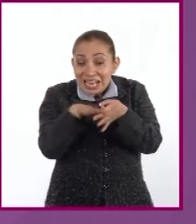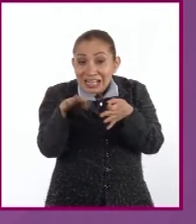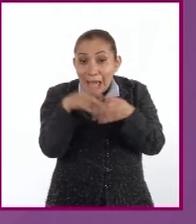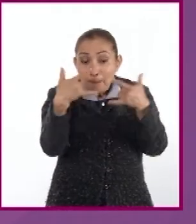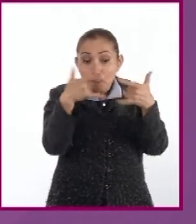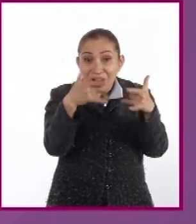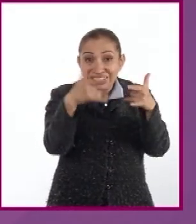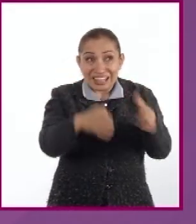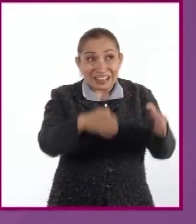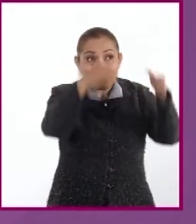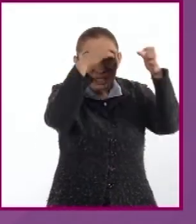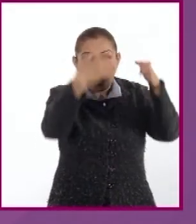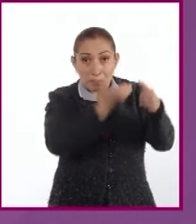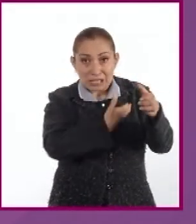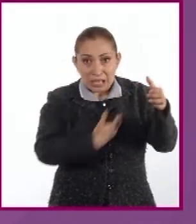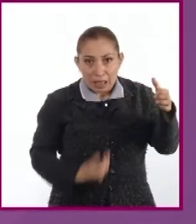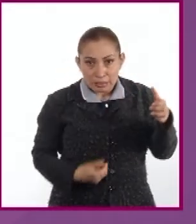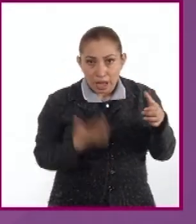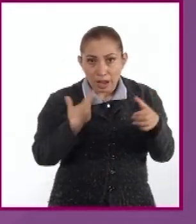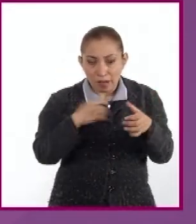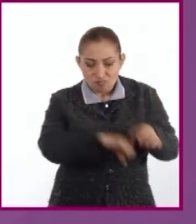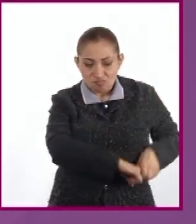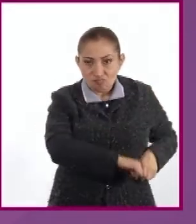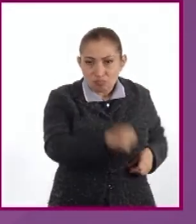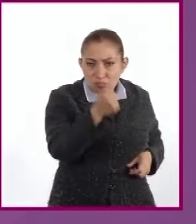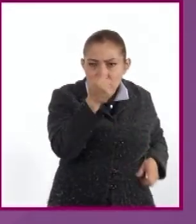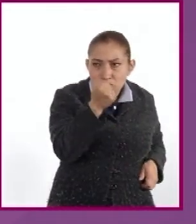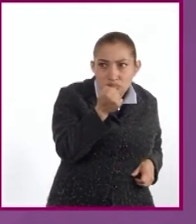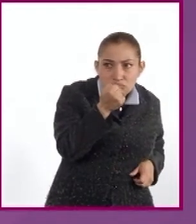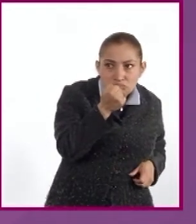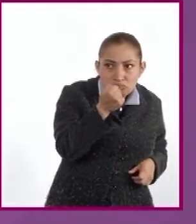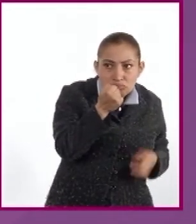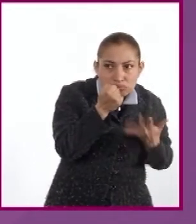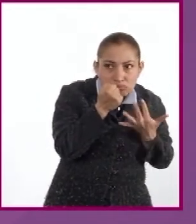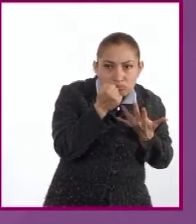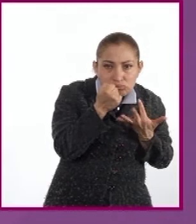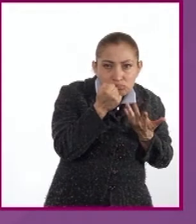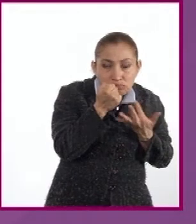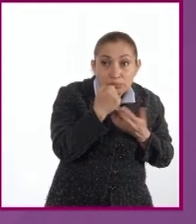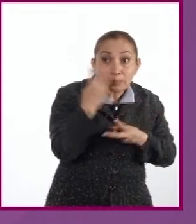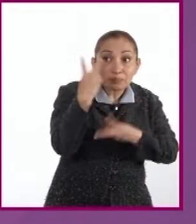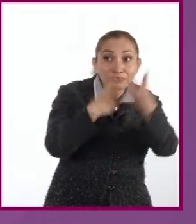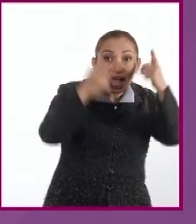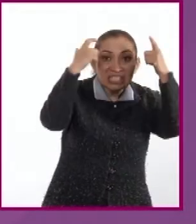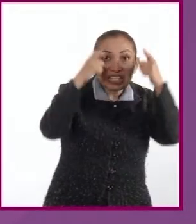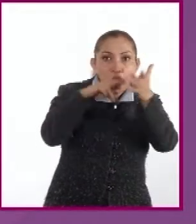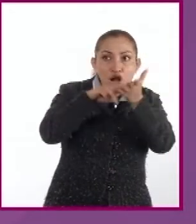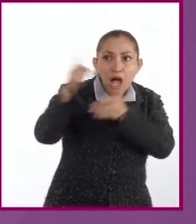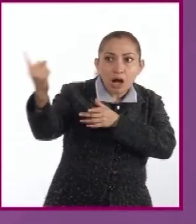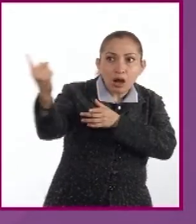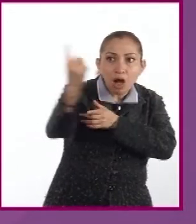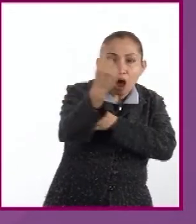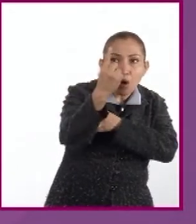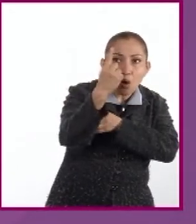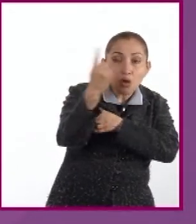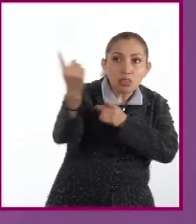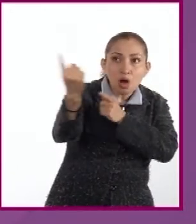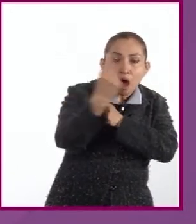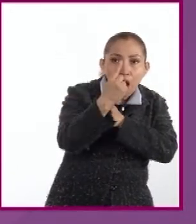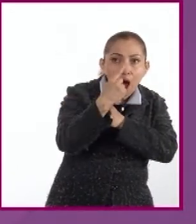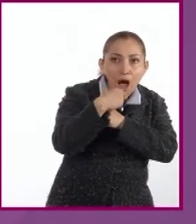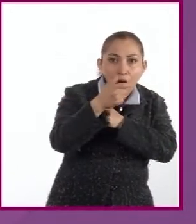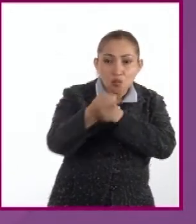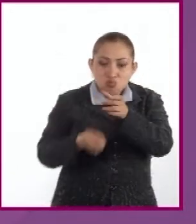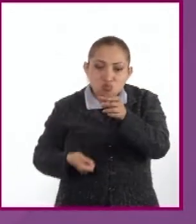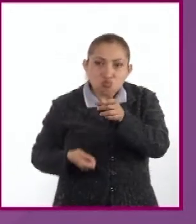de la presidencia. Llevaba una espada en la mano. Esperó a que el charro entrara y cuando lo vio salir, le